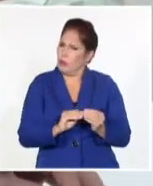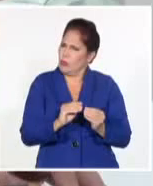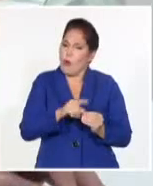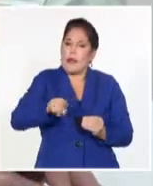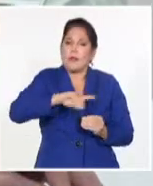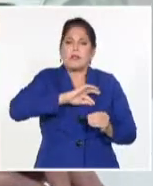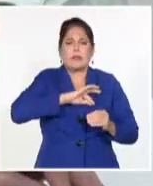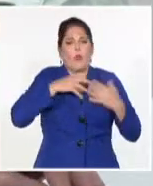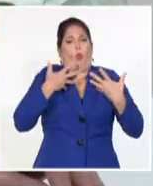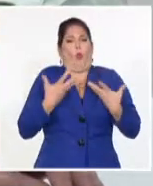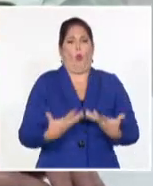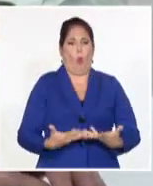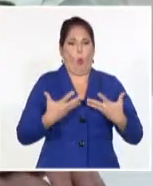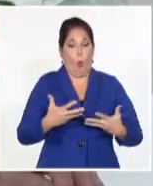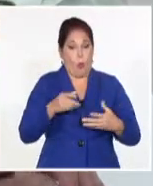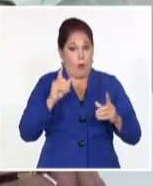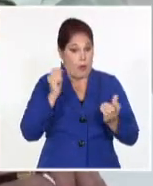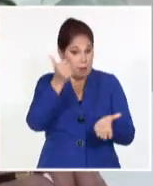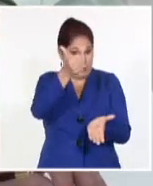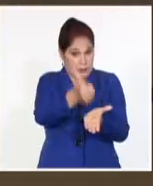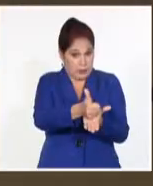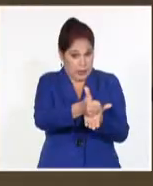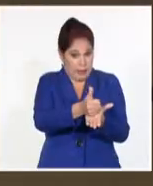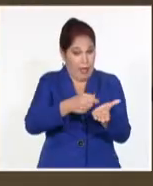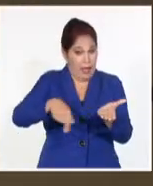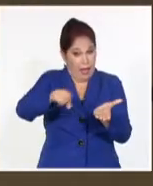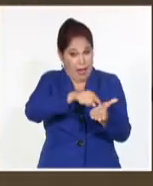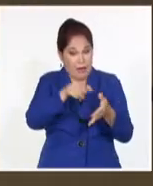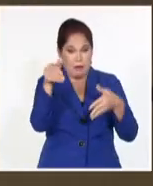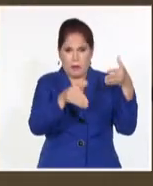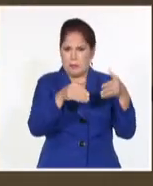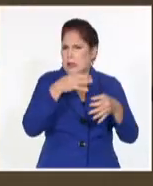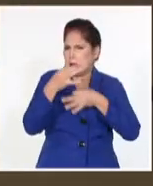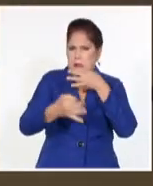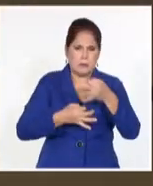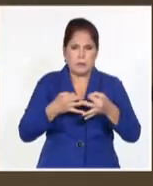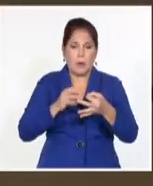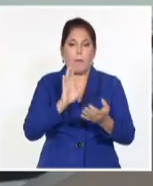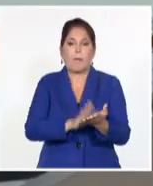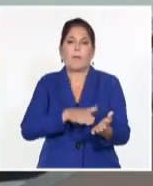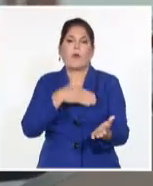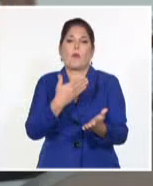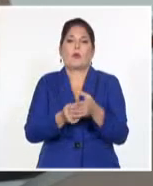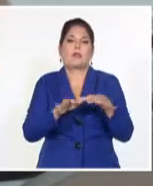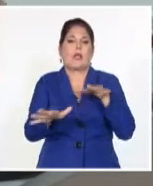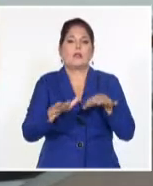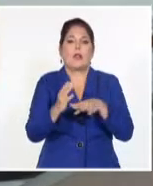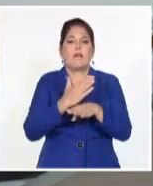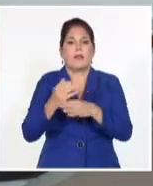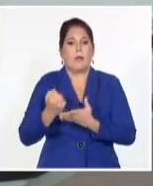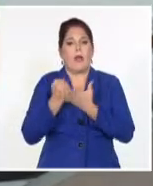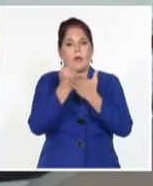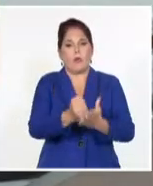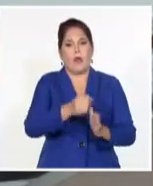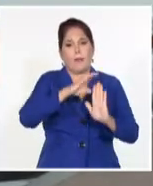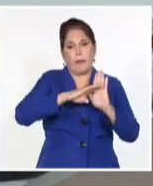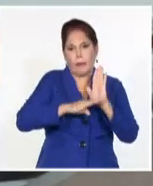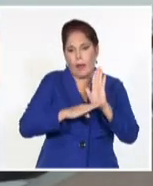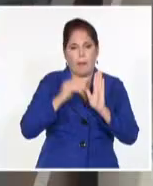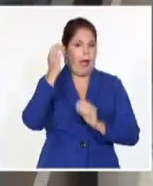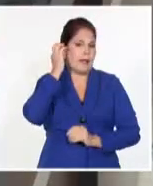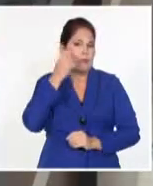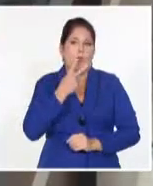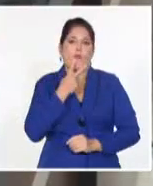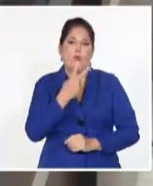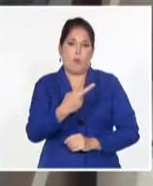el encuentro con sede en el Palacio de la Revolución, se dio a conocer una propuesta de acciones de apoyo al programa de atención